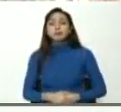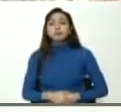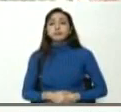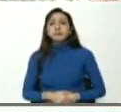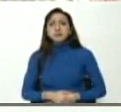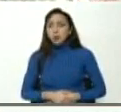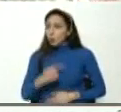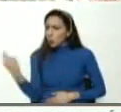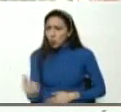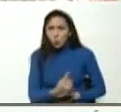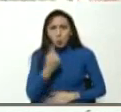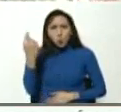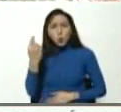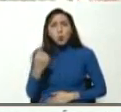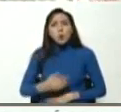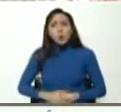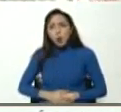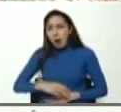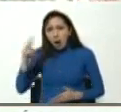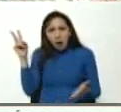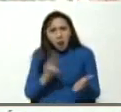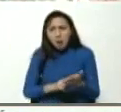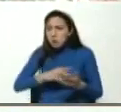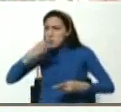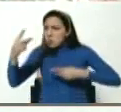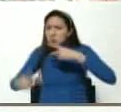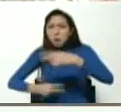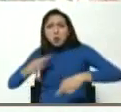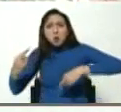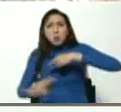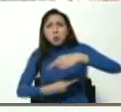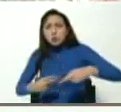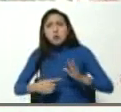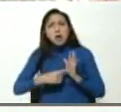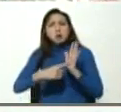único como son los verdaderos procesos revolucionarios